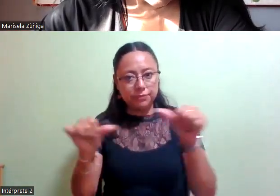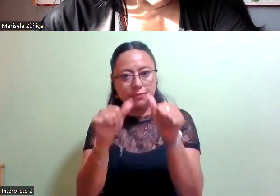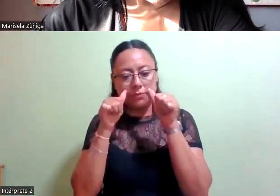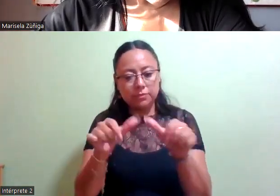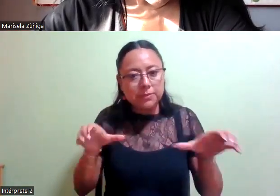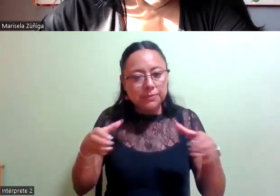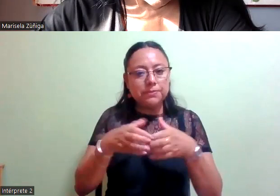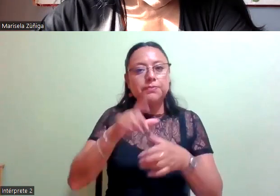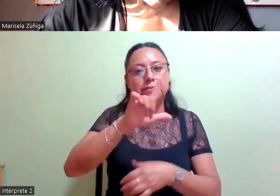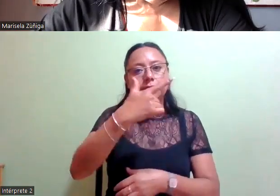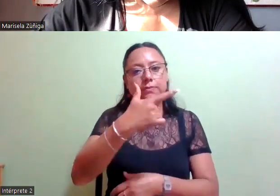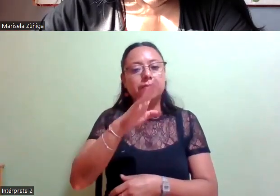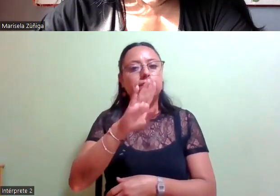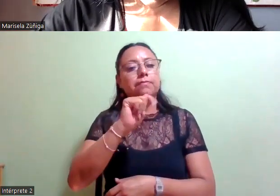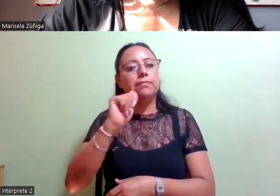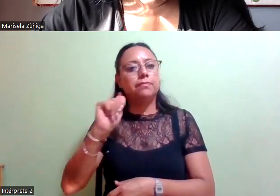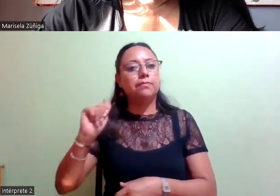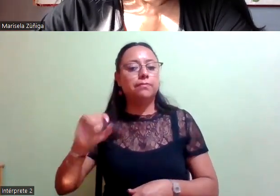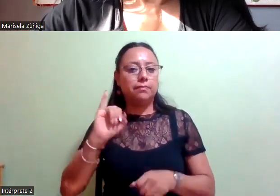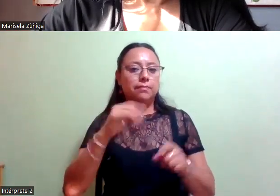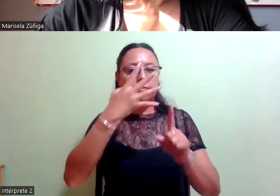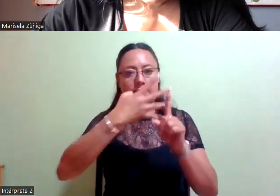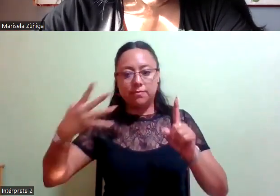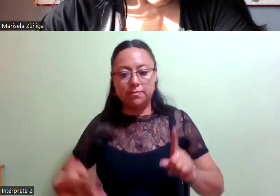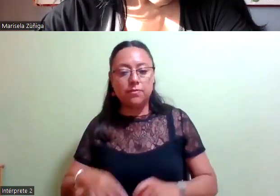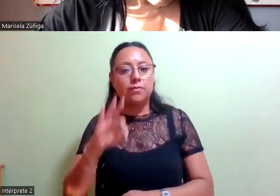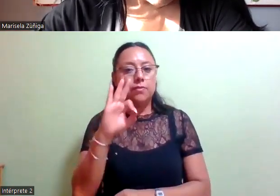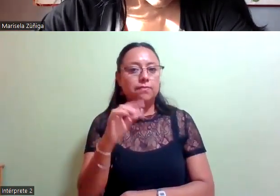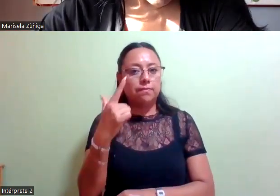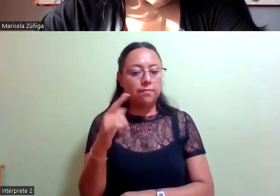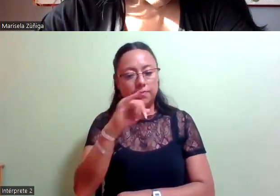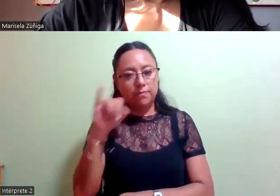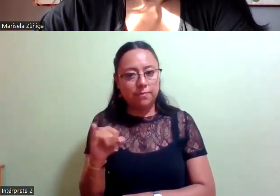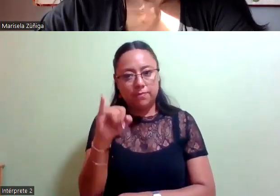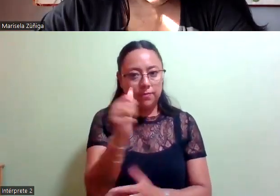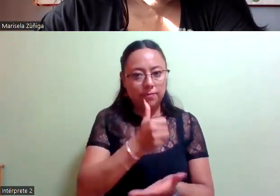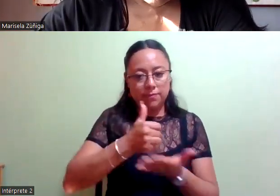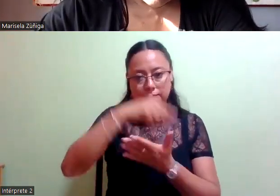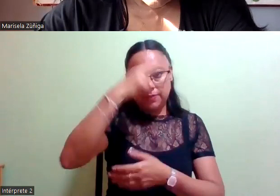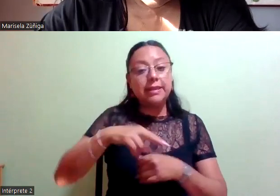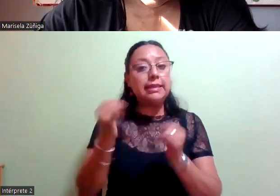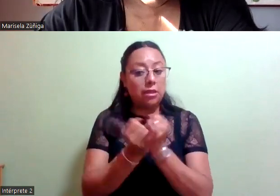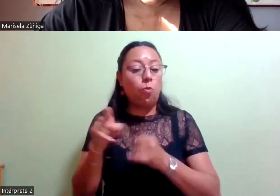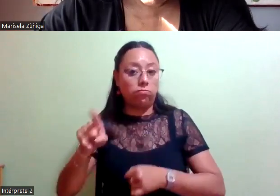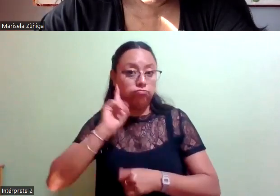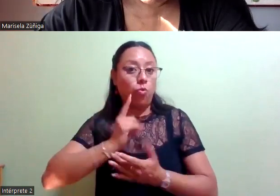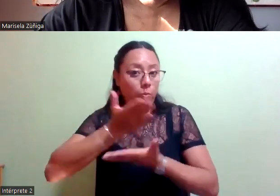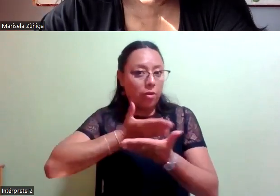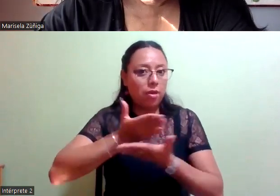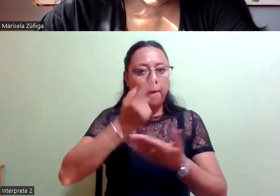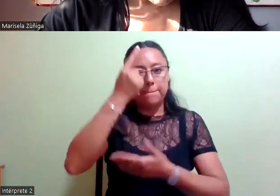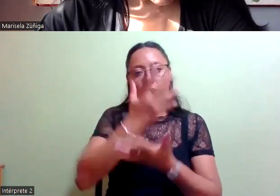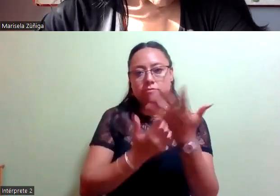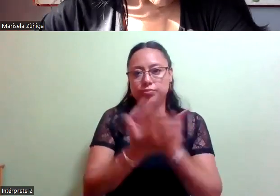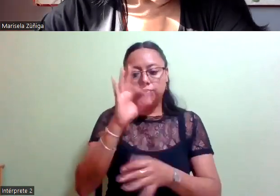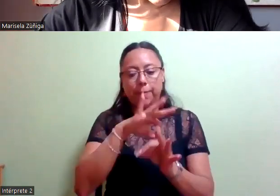Comunidad LGBTI de la Fiscalía General de Justicia de la Ciudad de México. También colaboró en la creación y